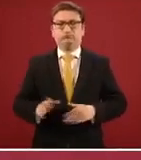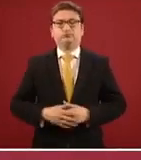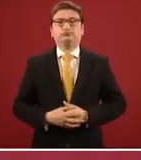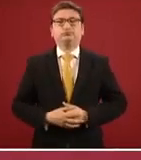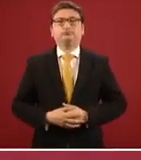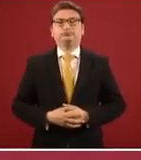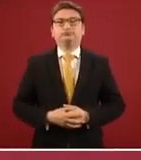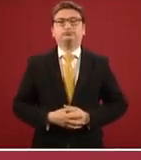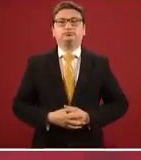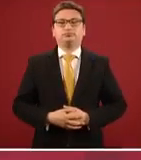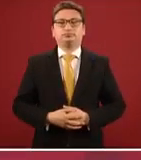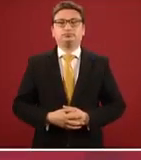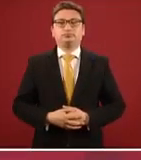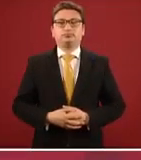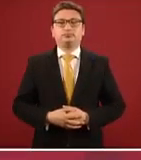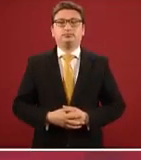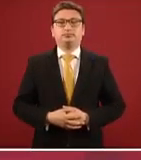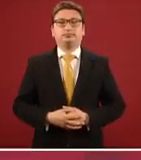y no permitir